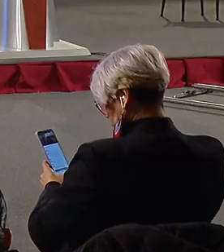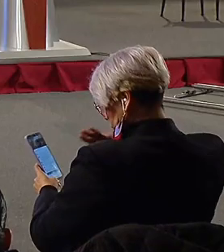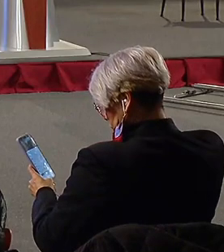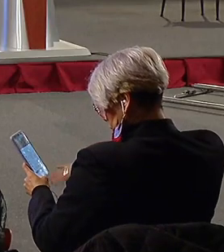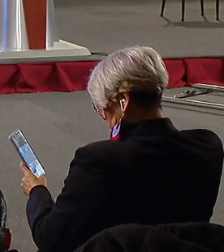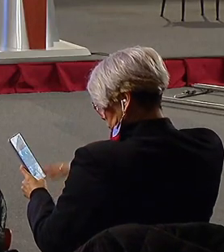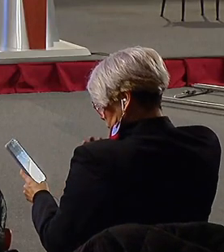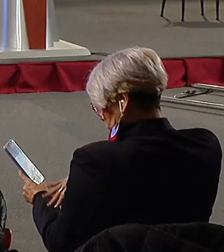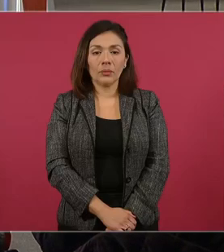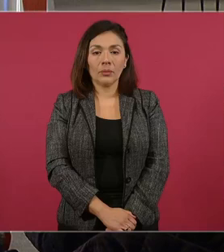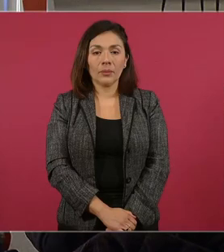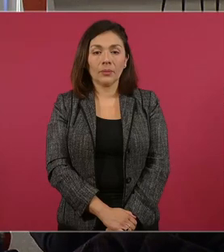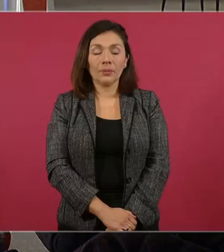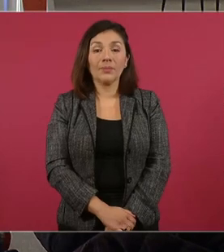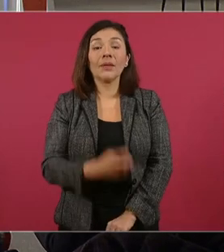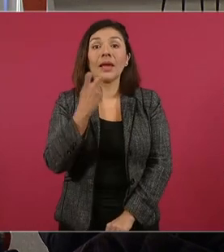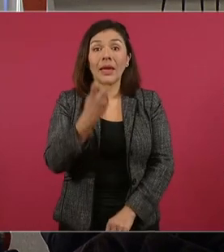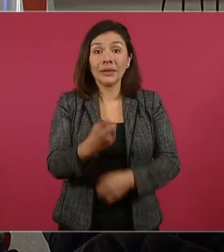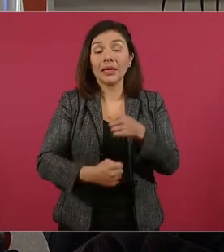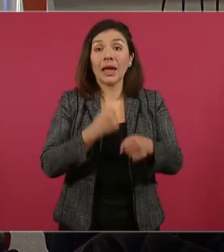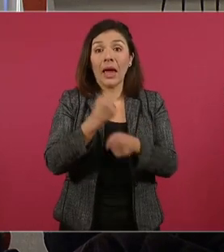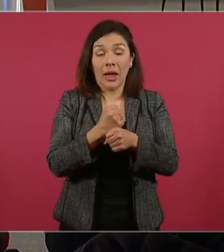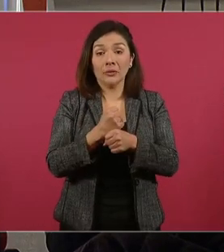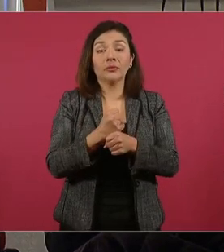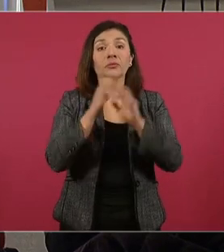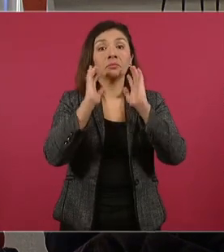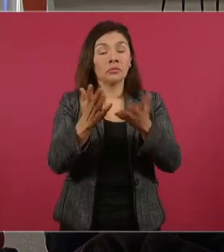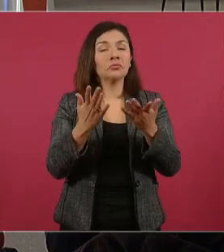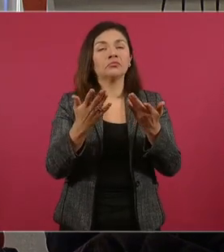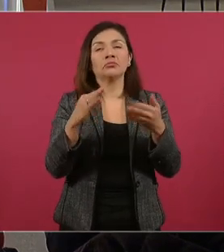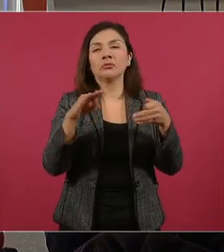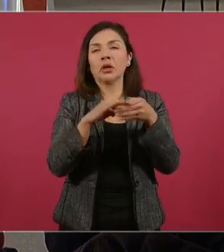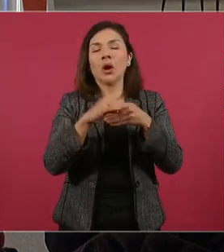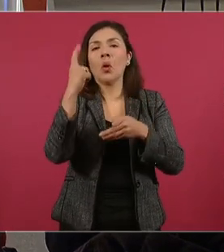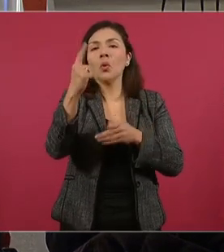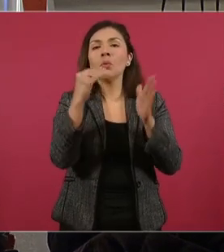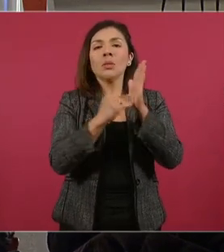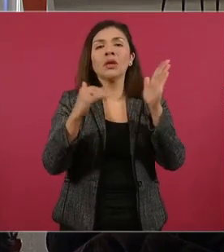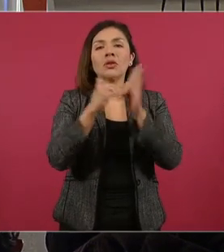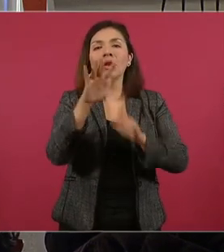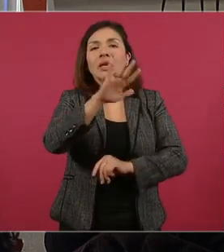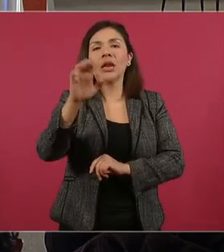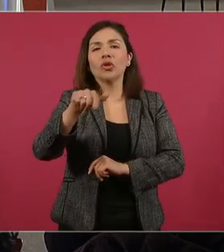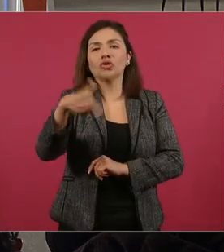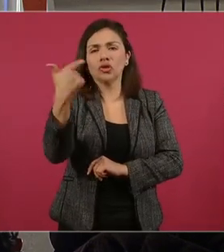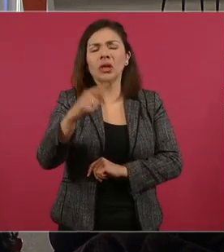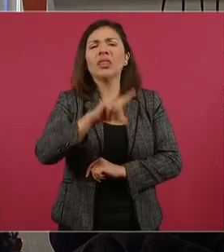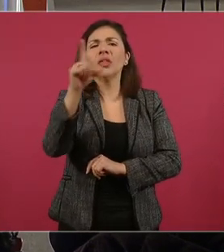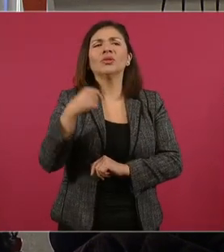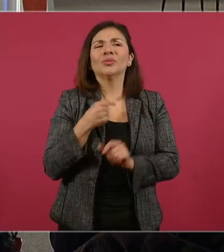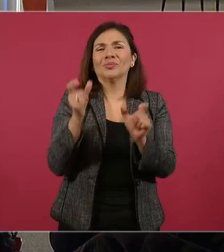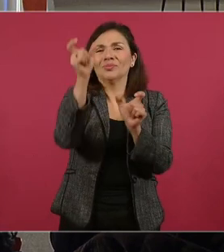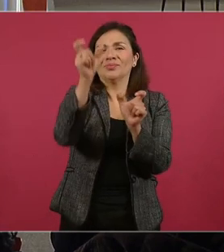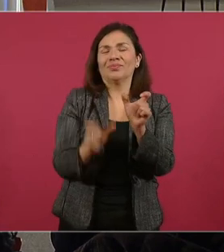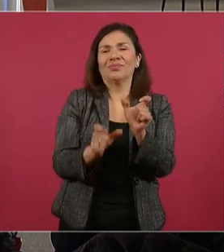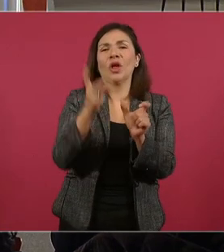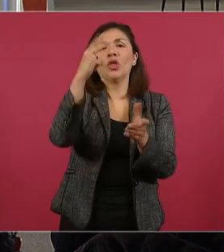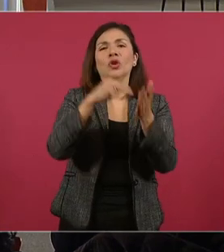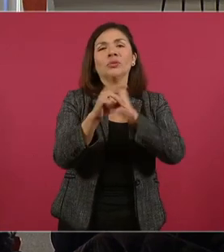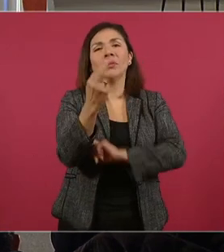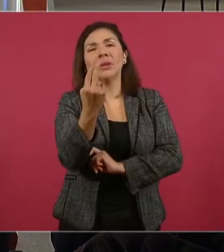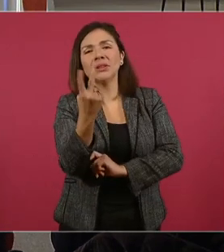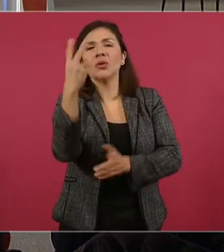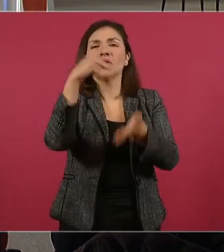año con 1,512,000. ¿Por qué hacemos alusión a 25 y 26? Porque no se olviden